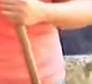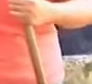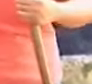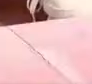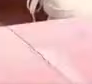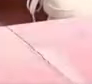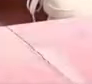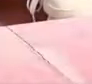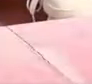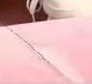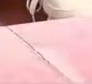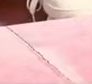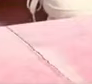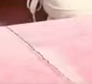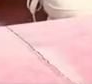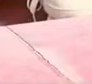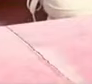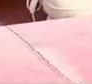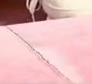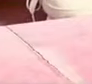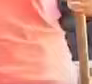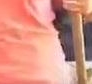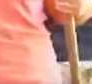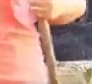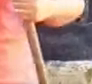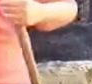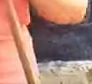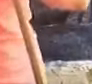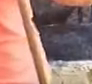esta cantidad de agua? ¿Descubriste un manantial? Ay,